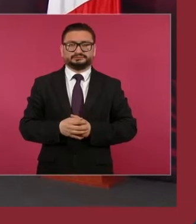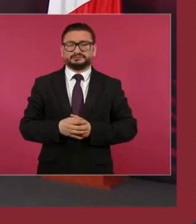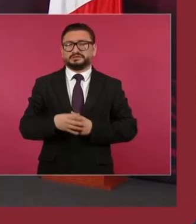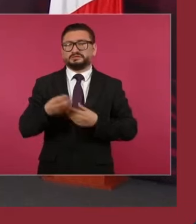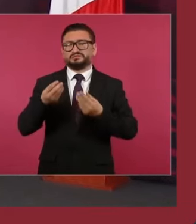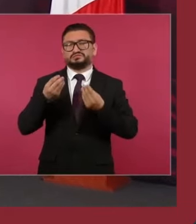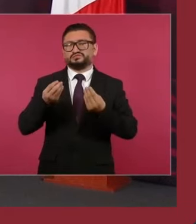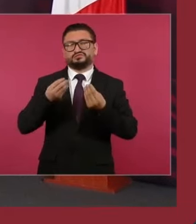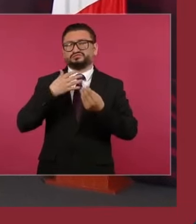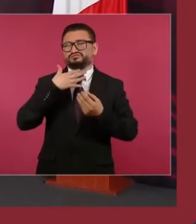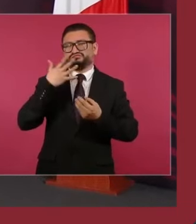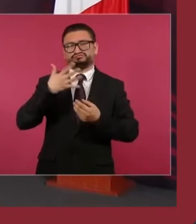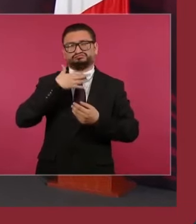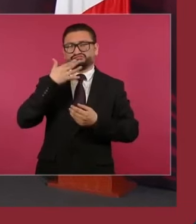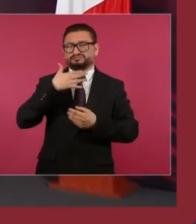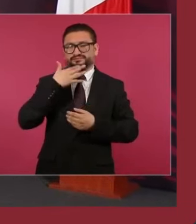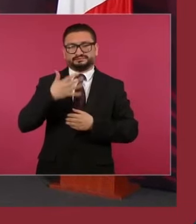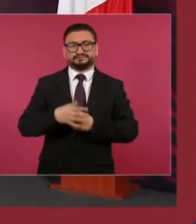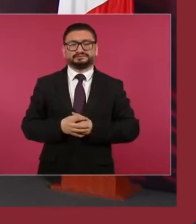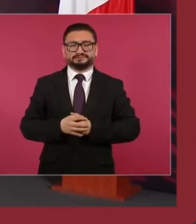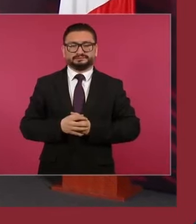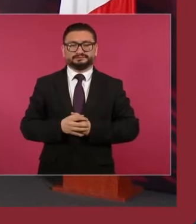mucha corrupción.